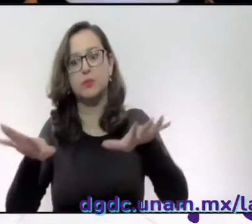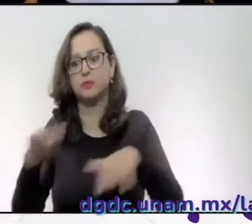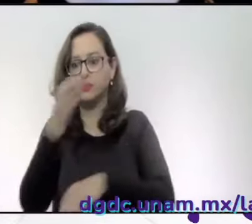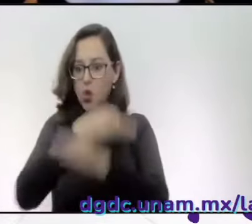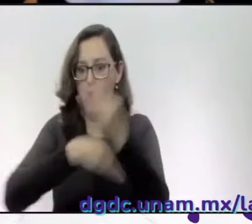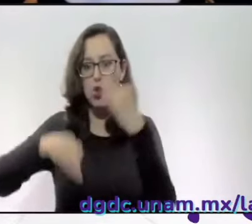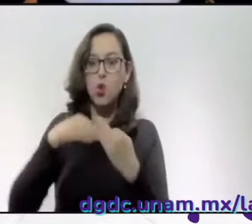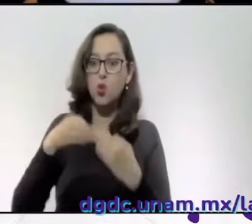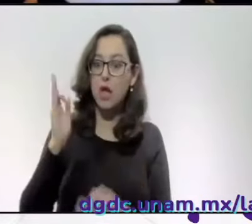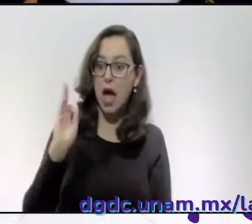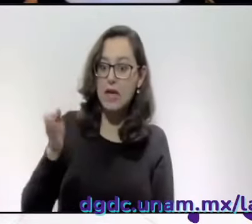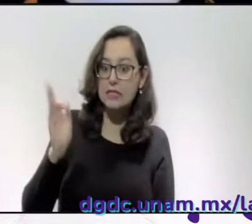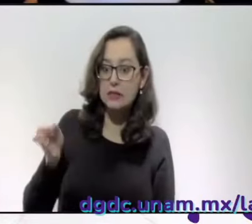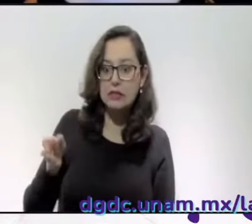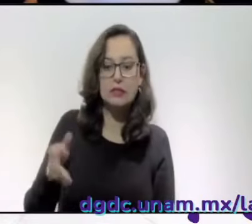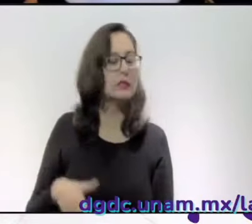tan